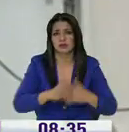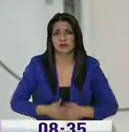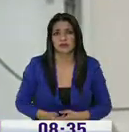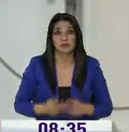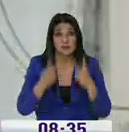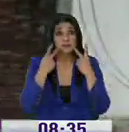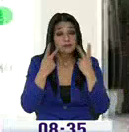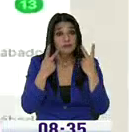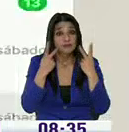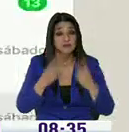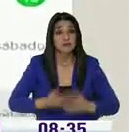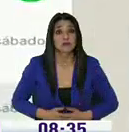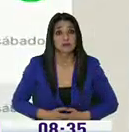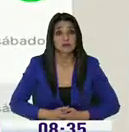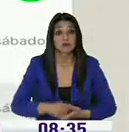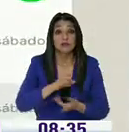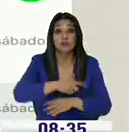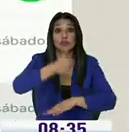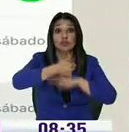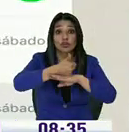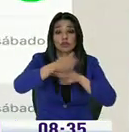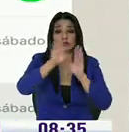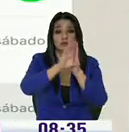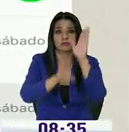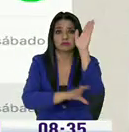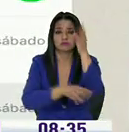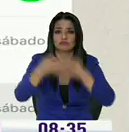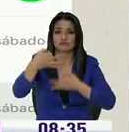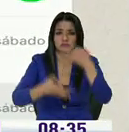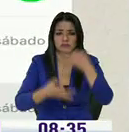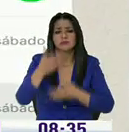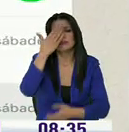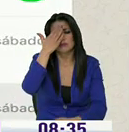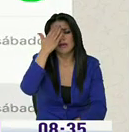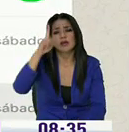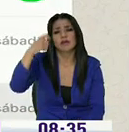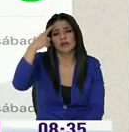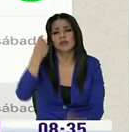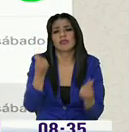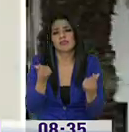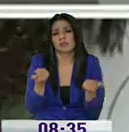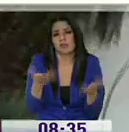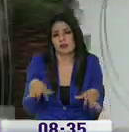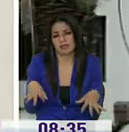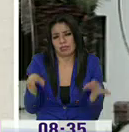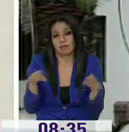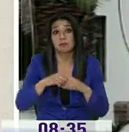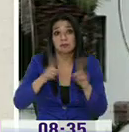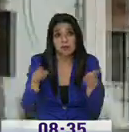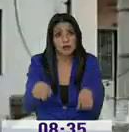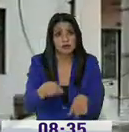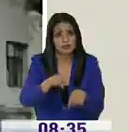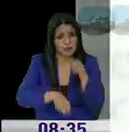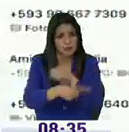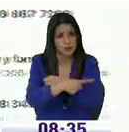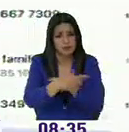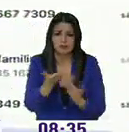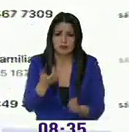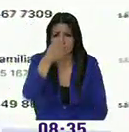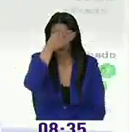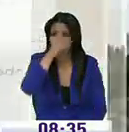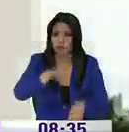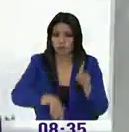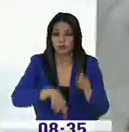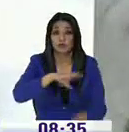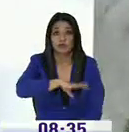Miren, es la Corte Constitucional. Sabemos que estamos en vacas flacas en el gobierno, pero no dejemos que se dañe nuestro patrimonio. El municipio tiene